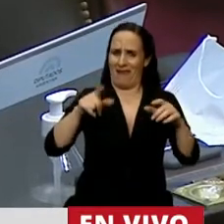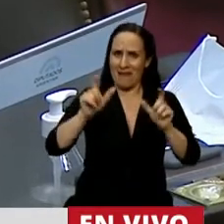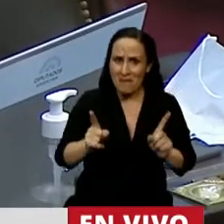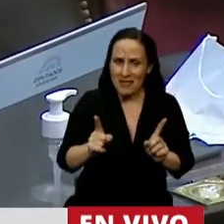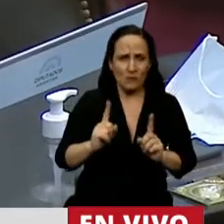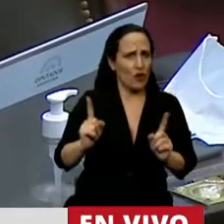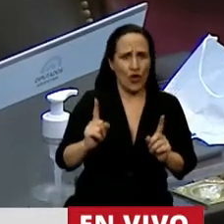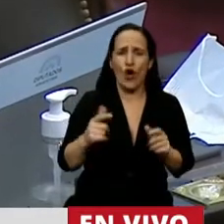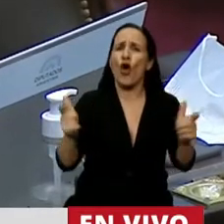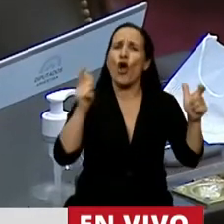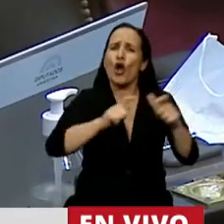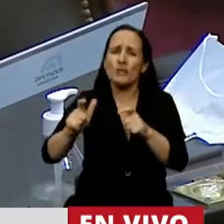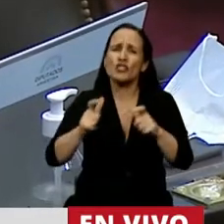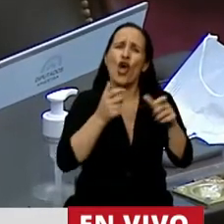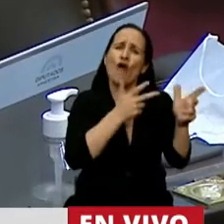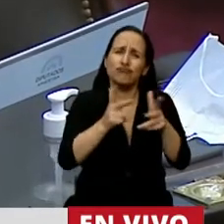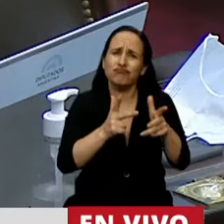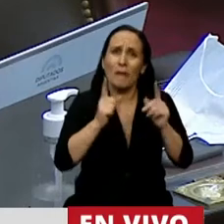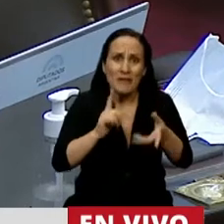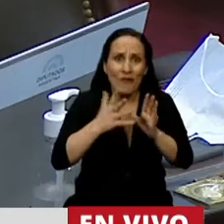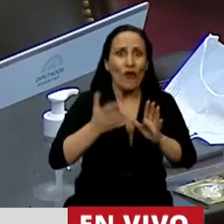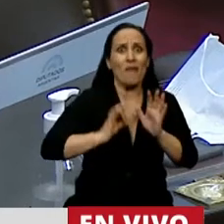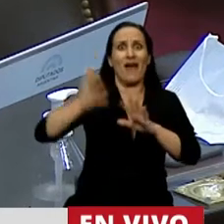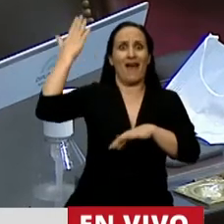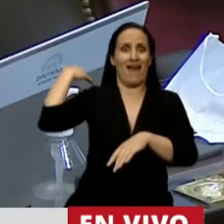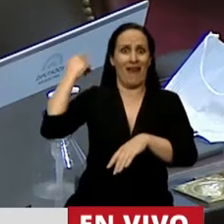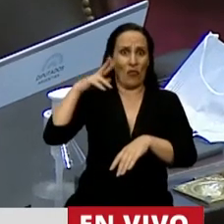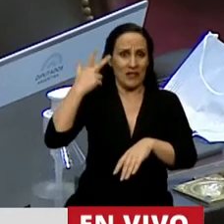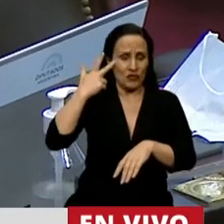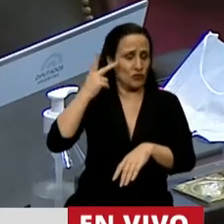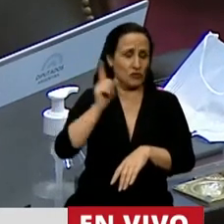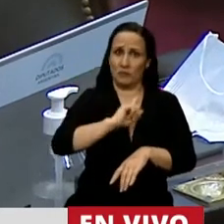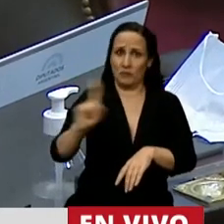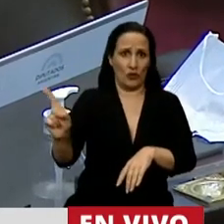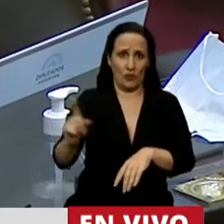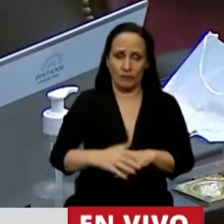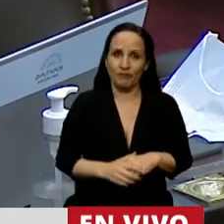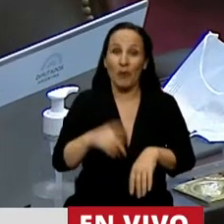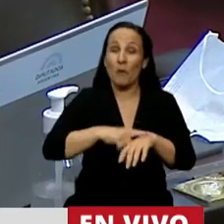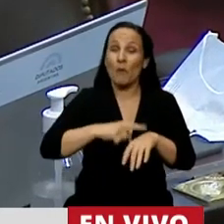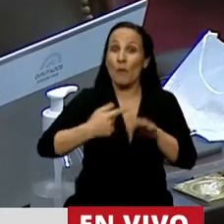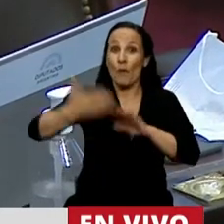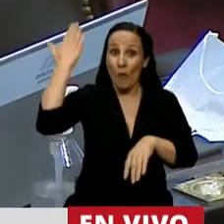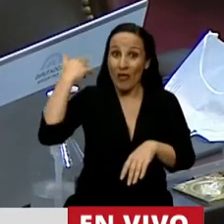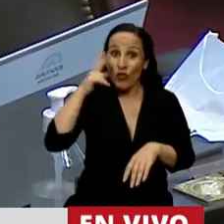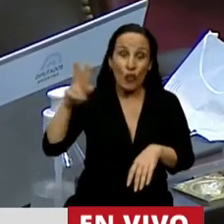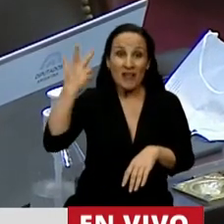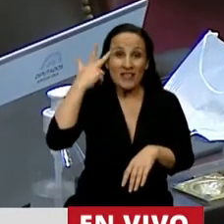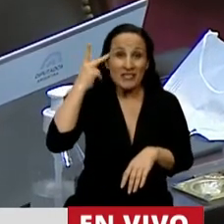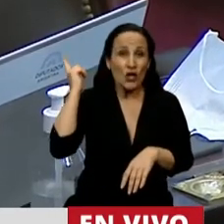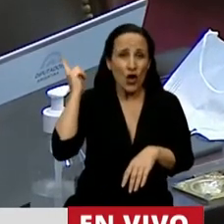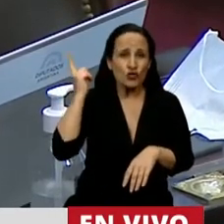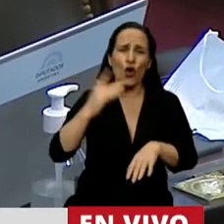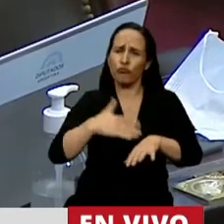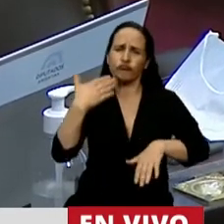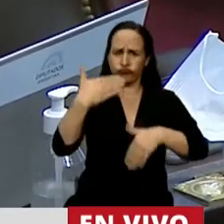en comisión fue el mismo que se le dio en aquella oportunidad. Presidente, aquella vez el país se encontraba